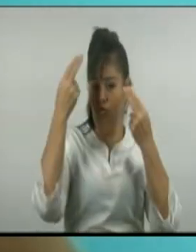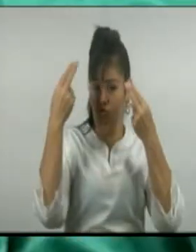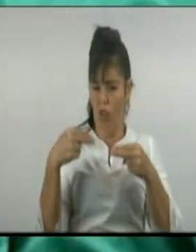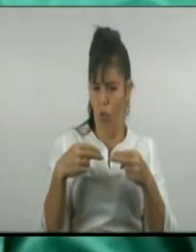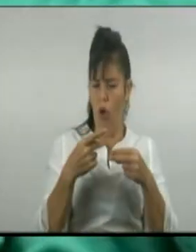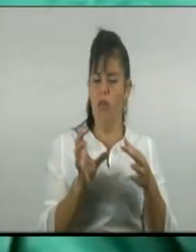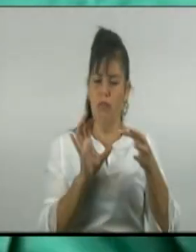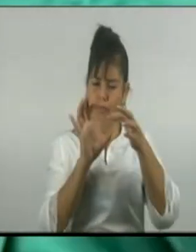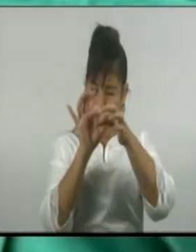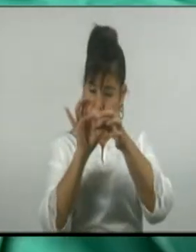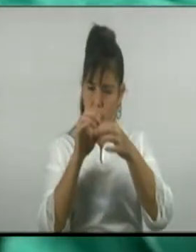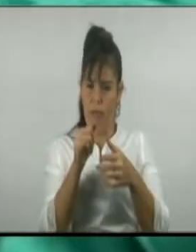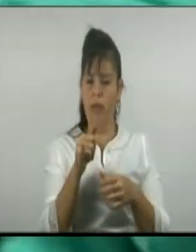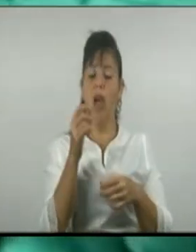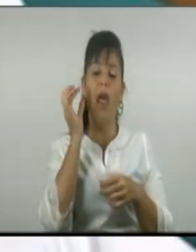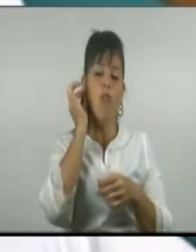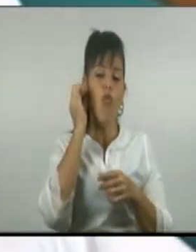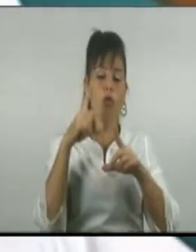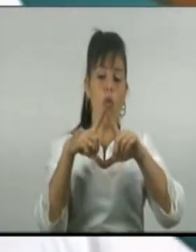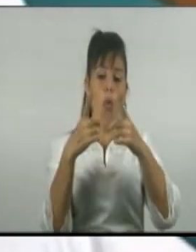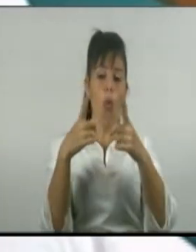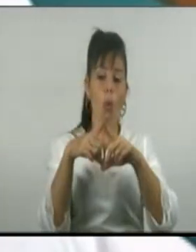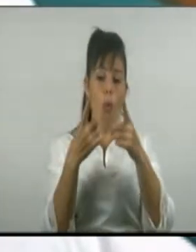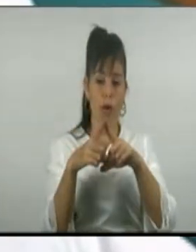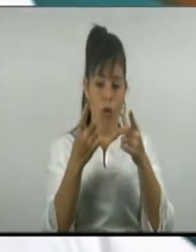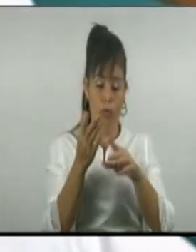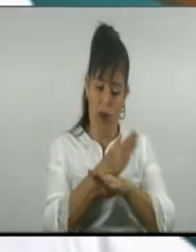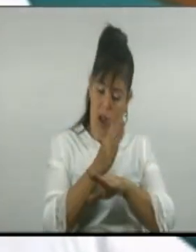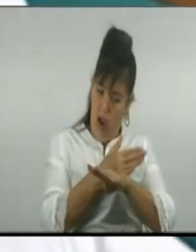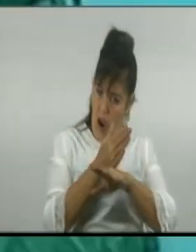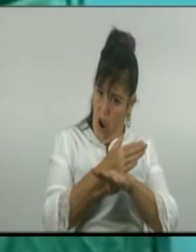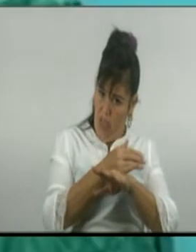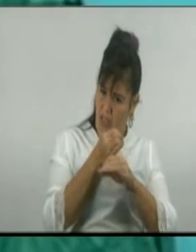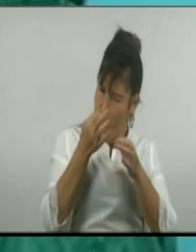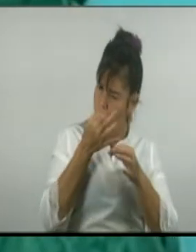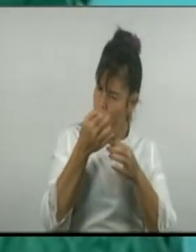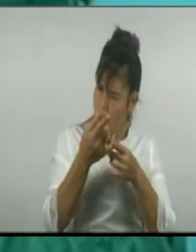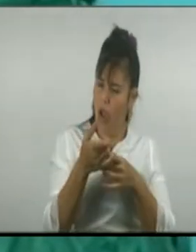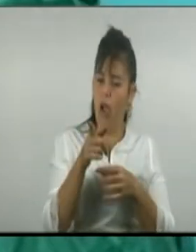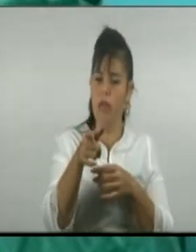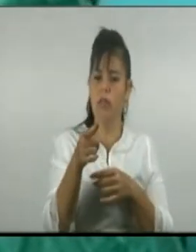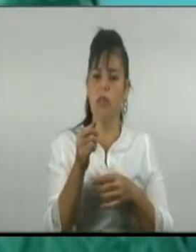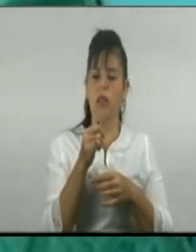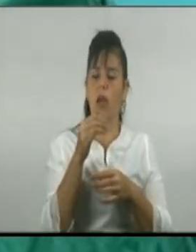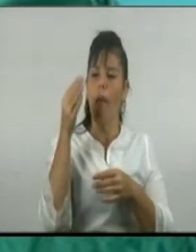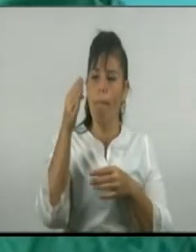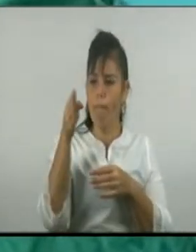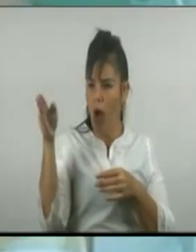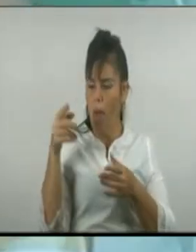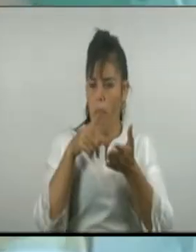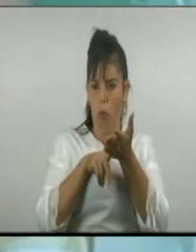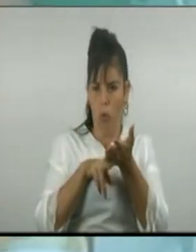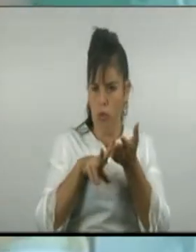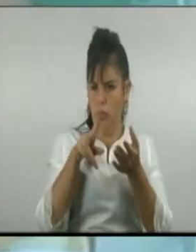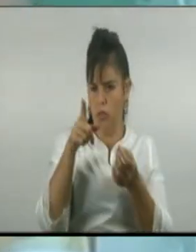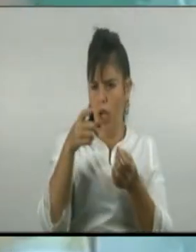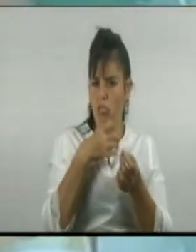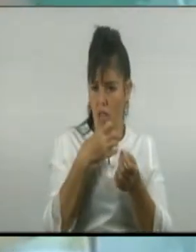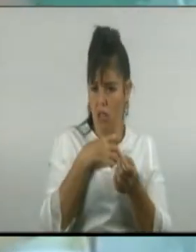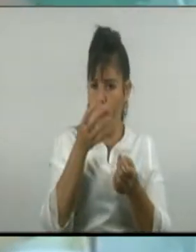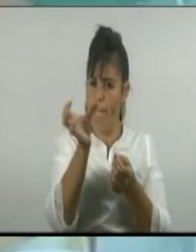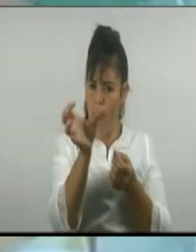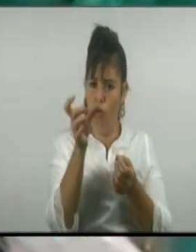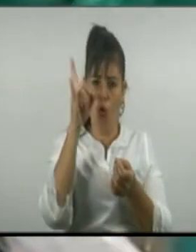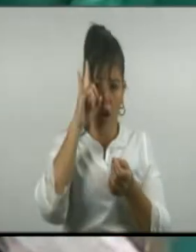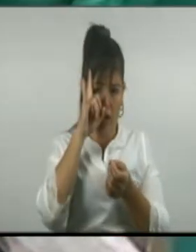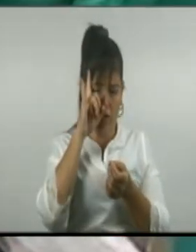la mujer que cumpla con los requisitos antes mencionados y resida en una de las provincias que ya cuentan con banco de leche humana